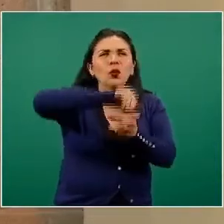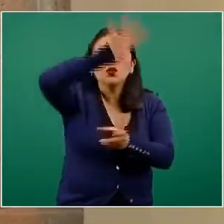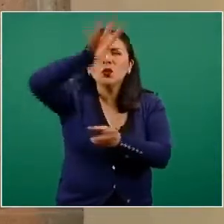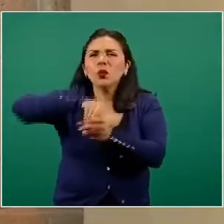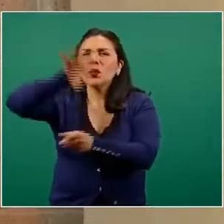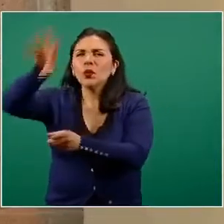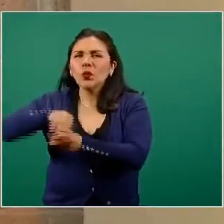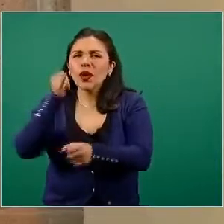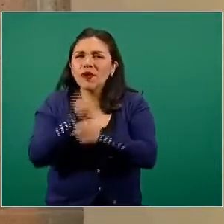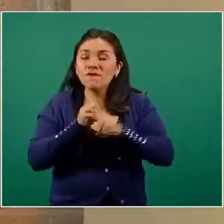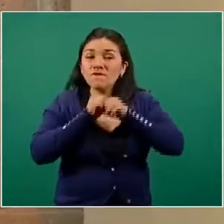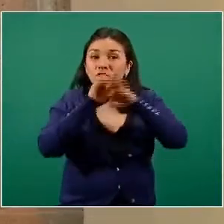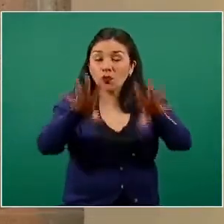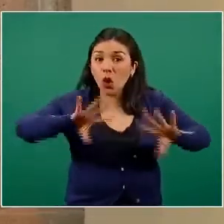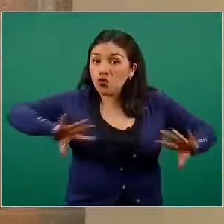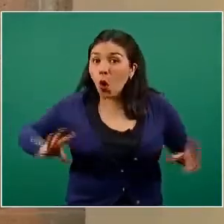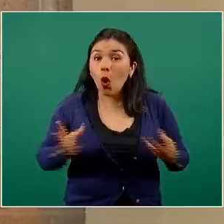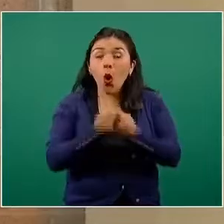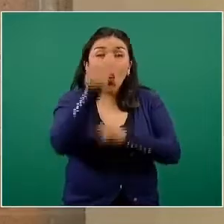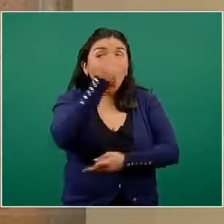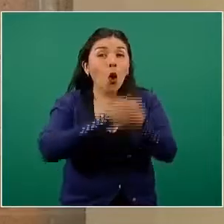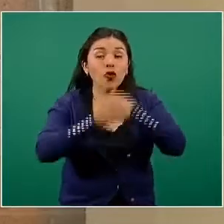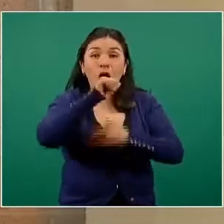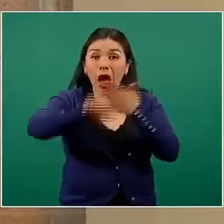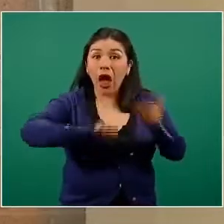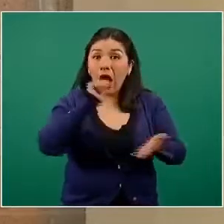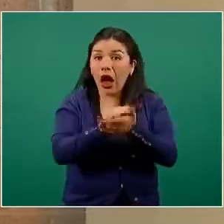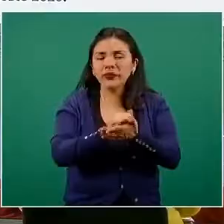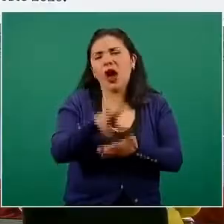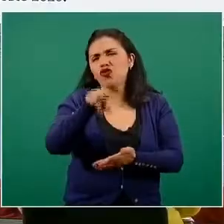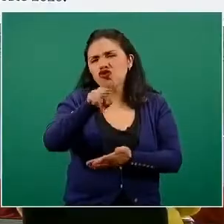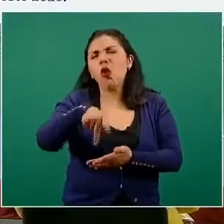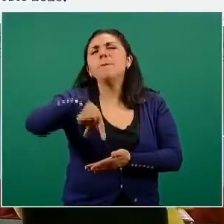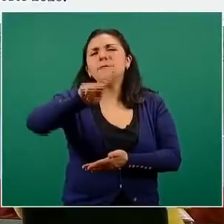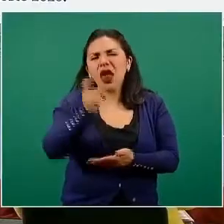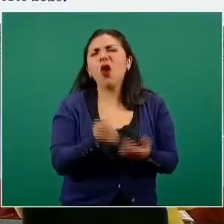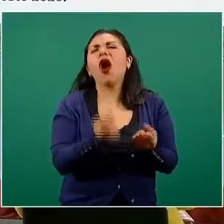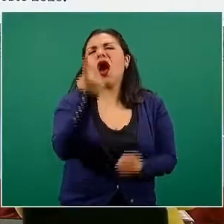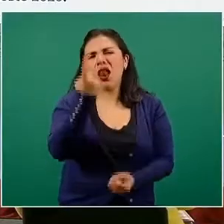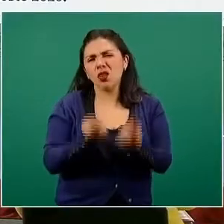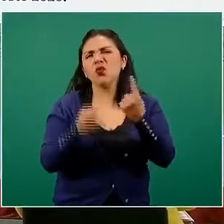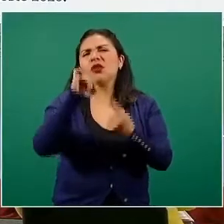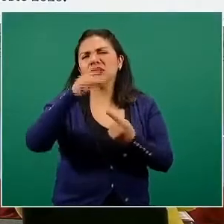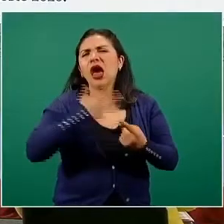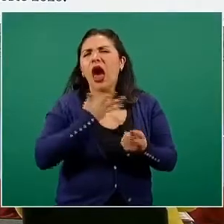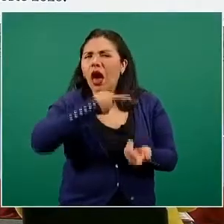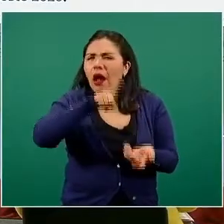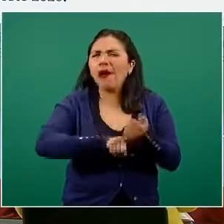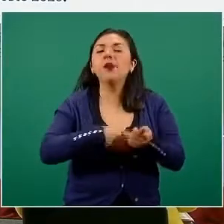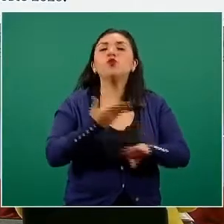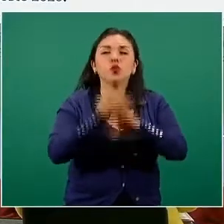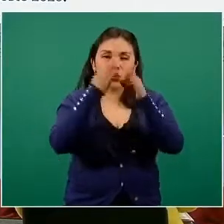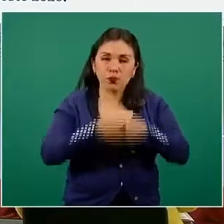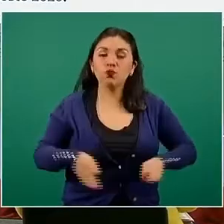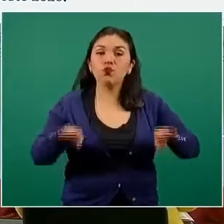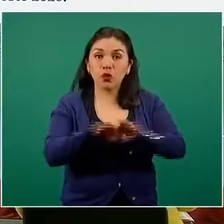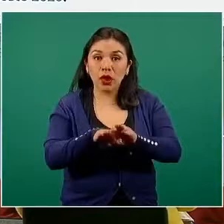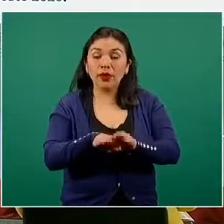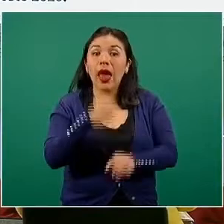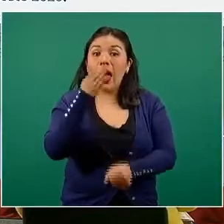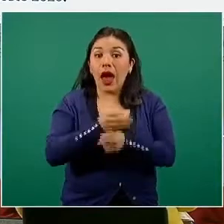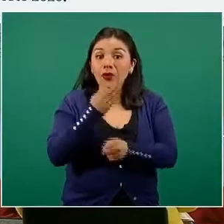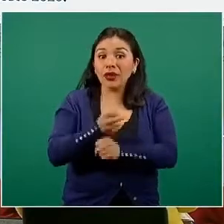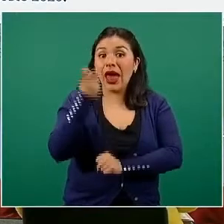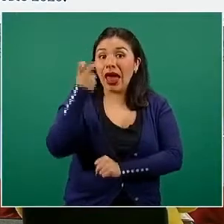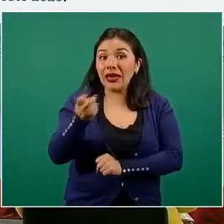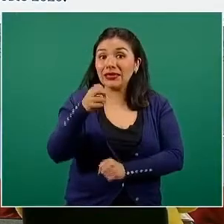información, no toda la información que tiene el acta de defunción, pero algunas variables que son muy importantes. Entonces,